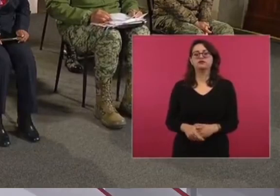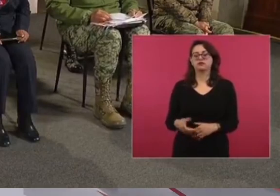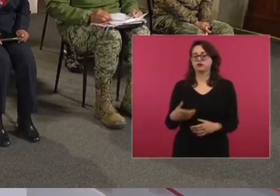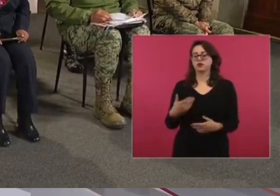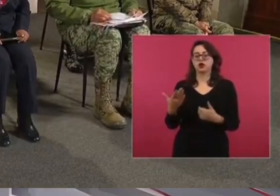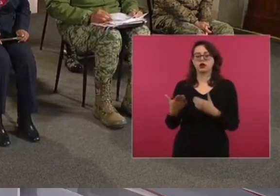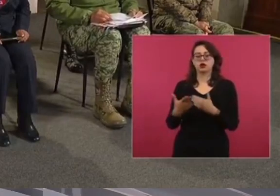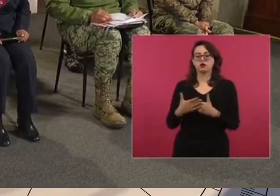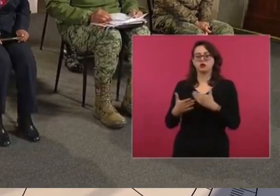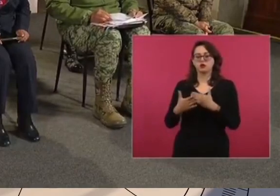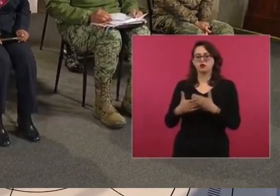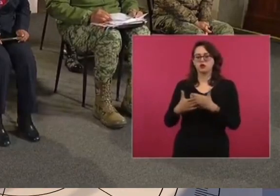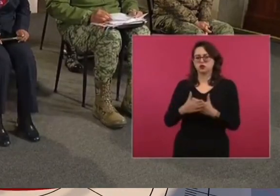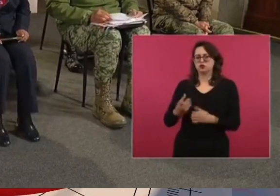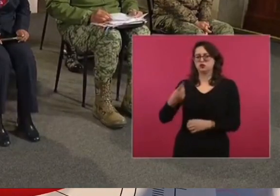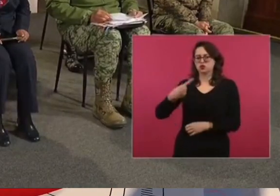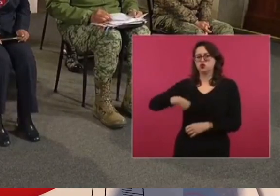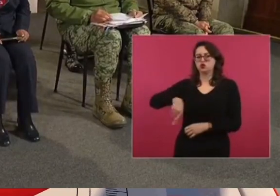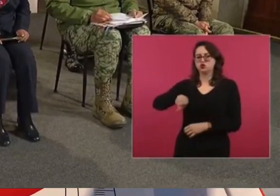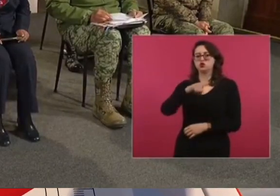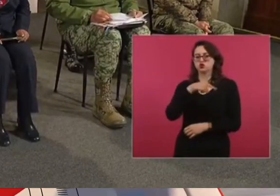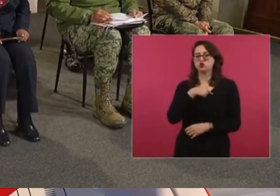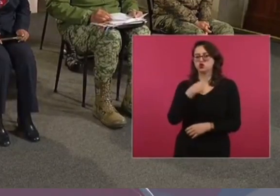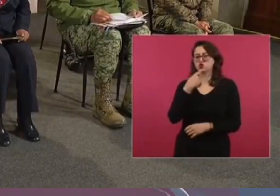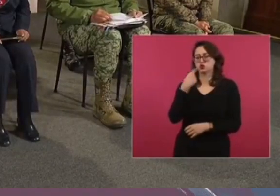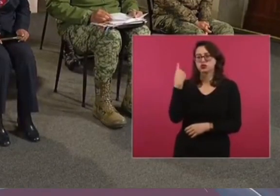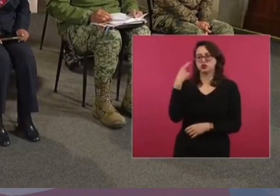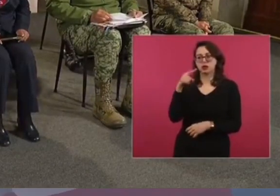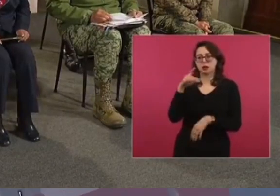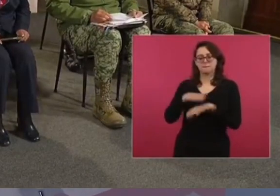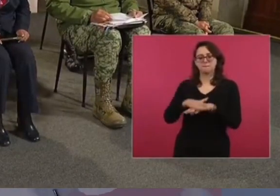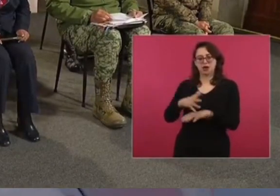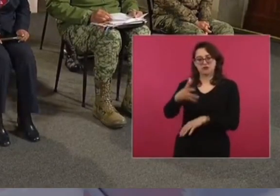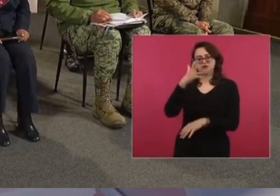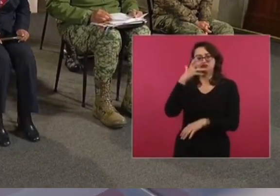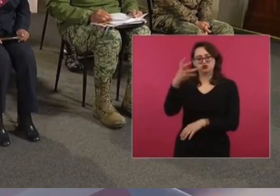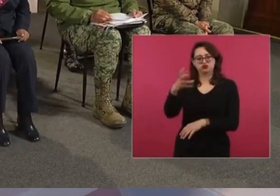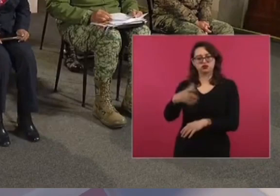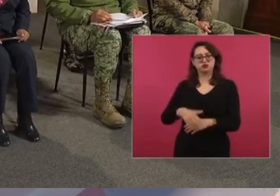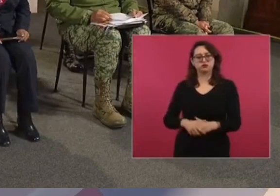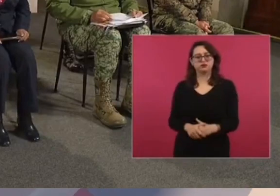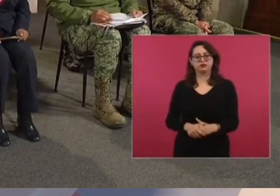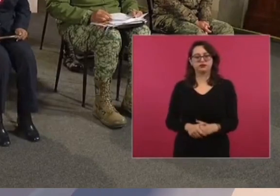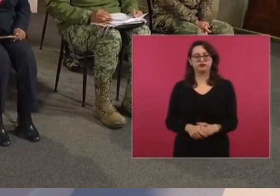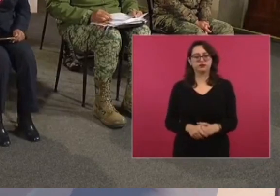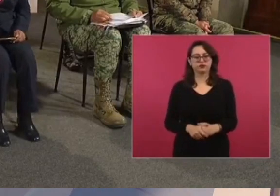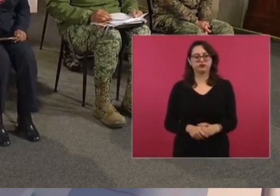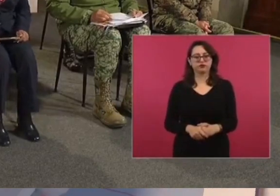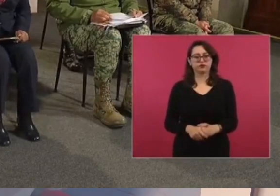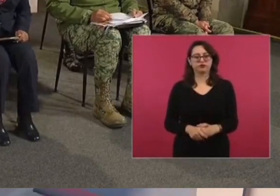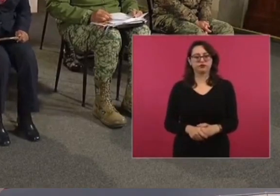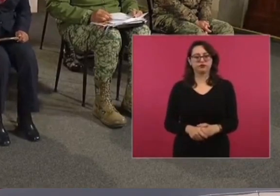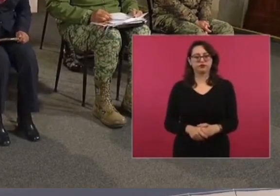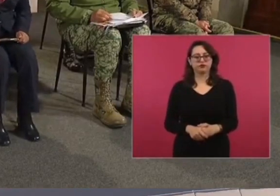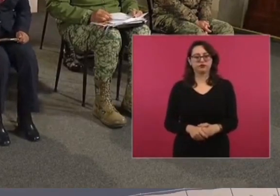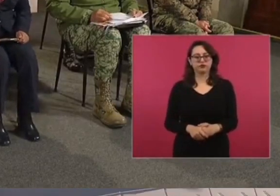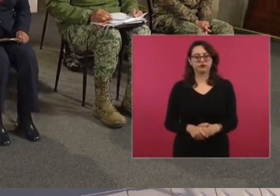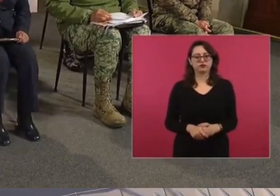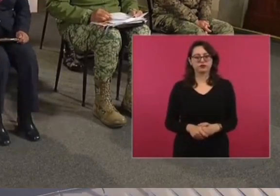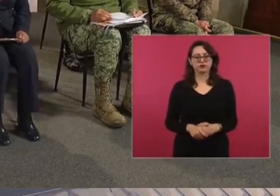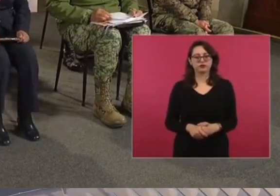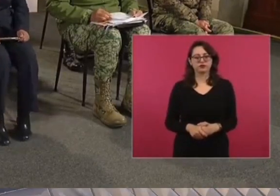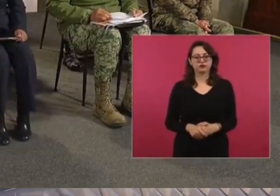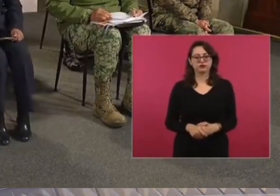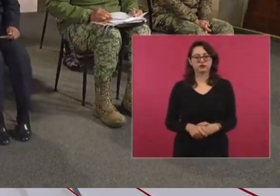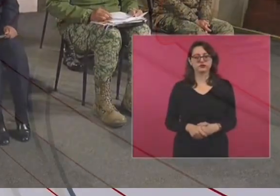los mismos ministros son los que valoran al pleno de la corte federales y magistrados